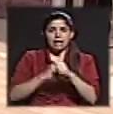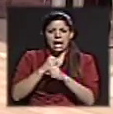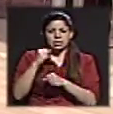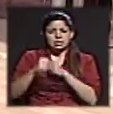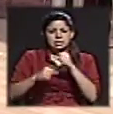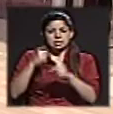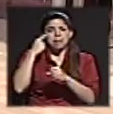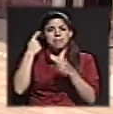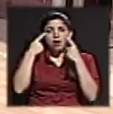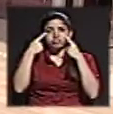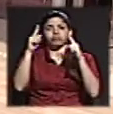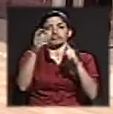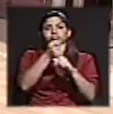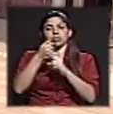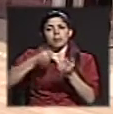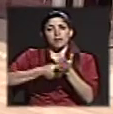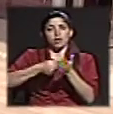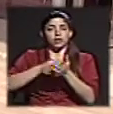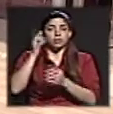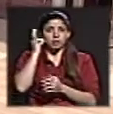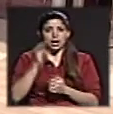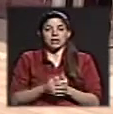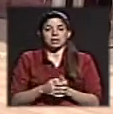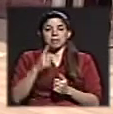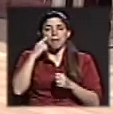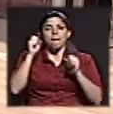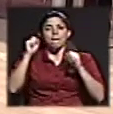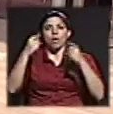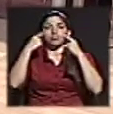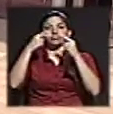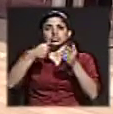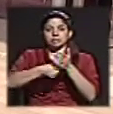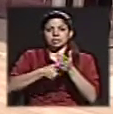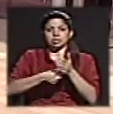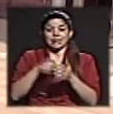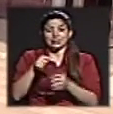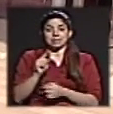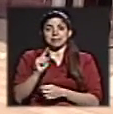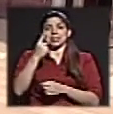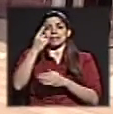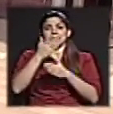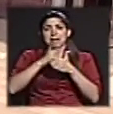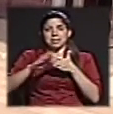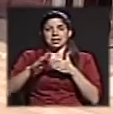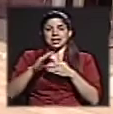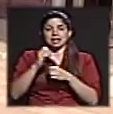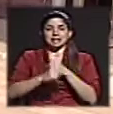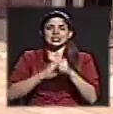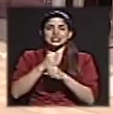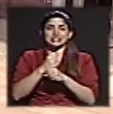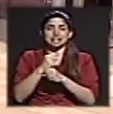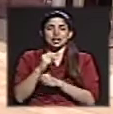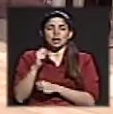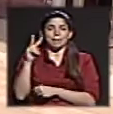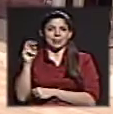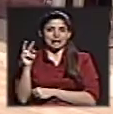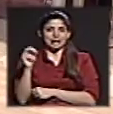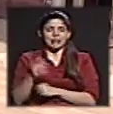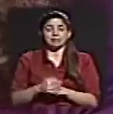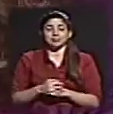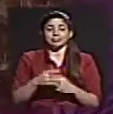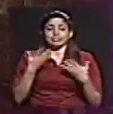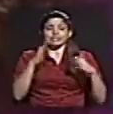obtener el voto femenino, es decir, por elegir, y eso fue en la primera mitad del siglo XX. Pasada esa